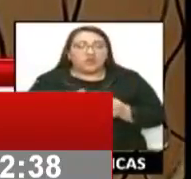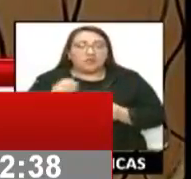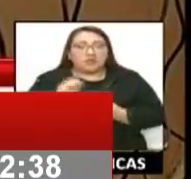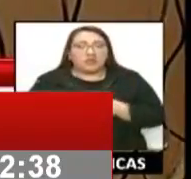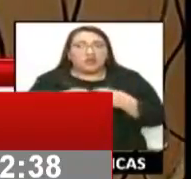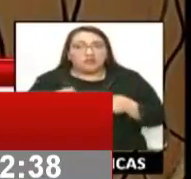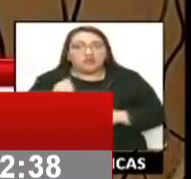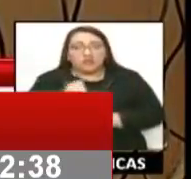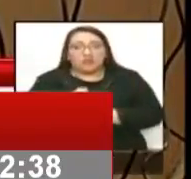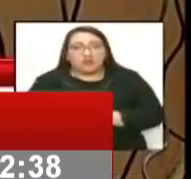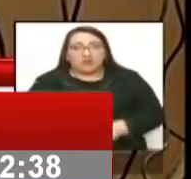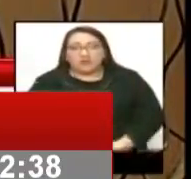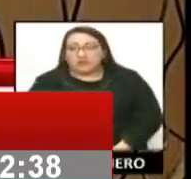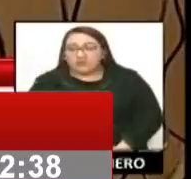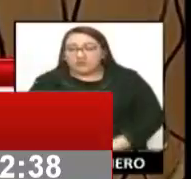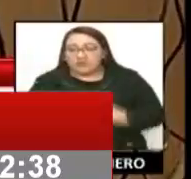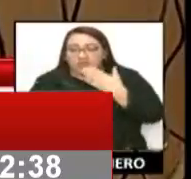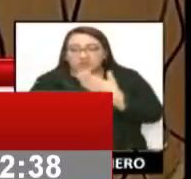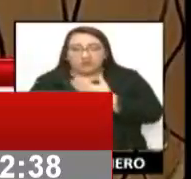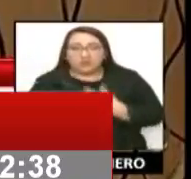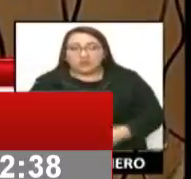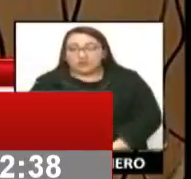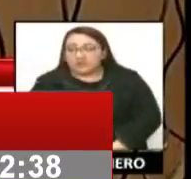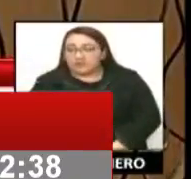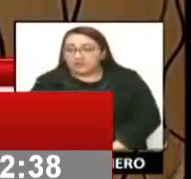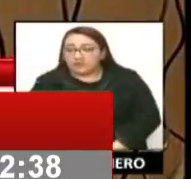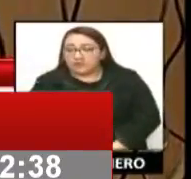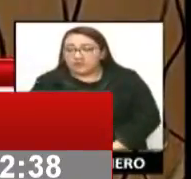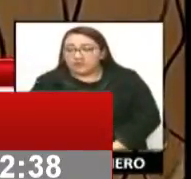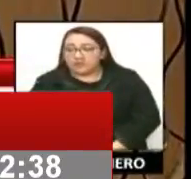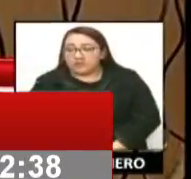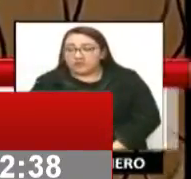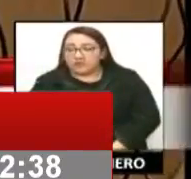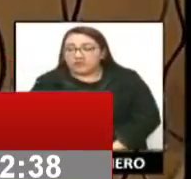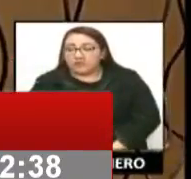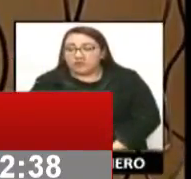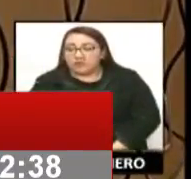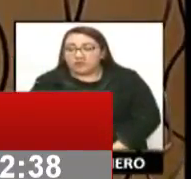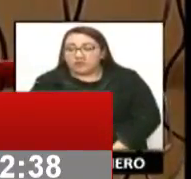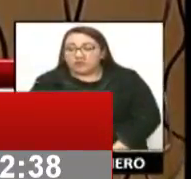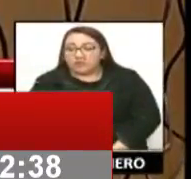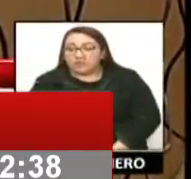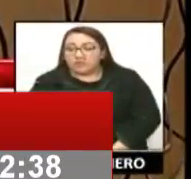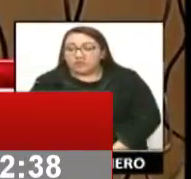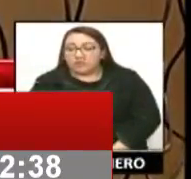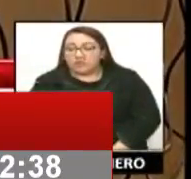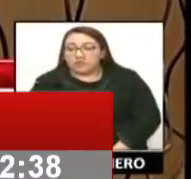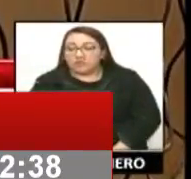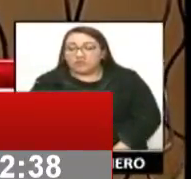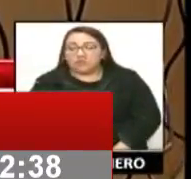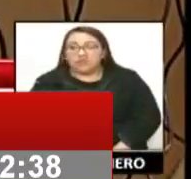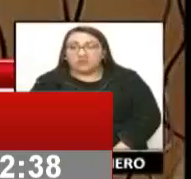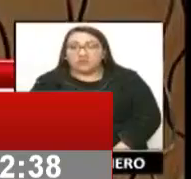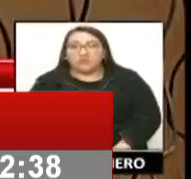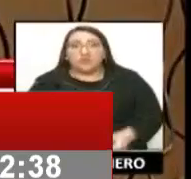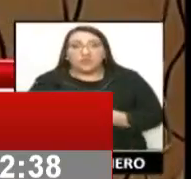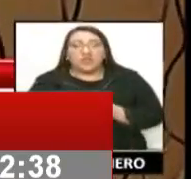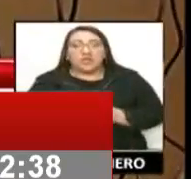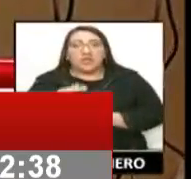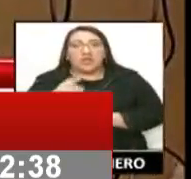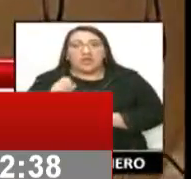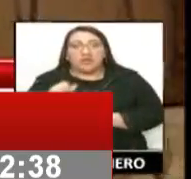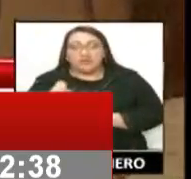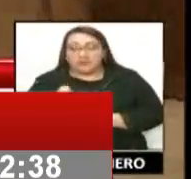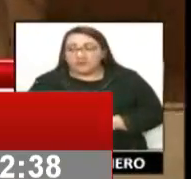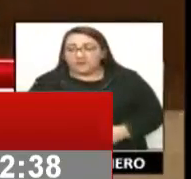costos de la función legislativa. Gracias, presidenta. Congresista... Me pide una interrupción la señora Beteta. Congresista Glave, antes de darle la interrupción a la congresista